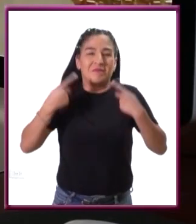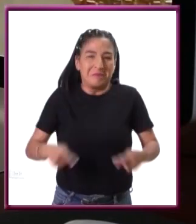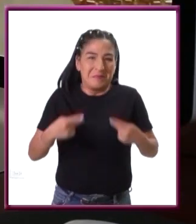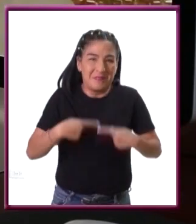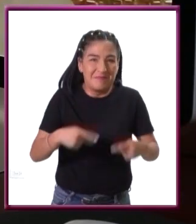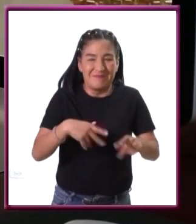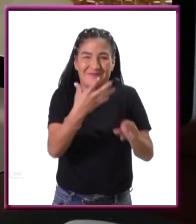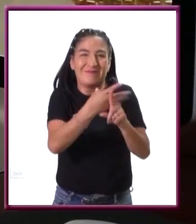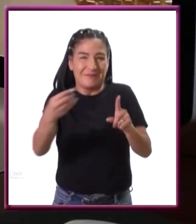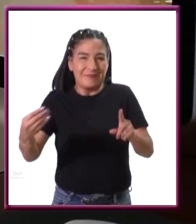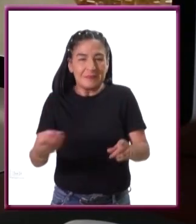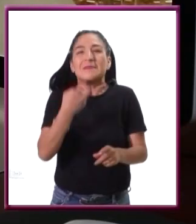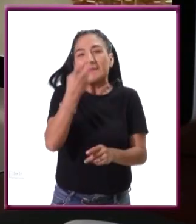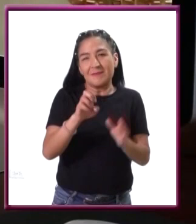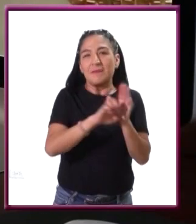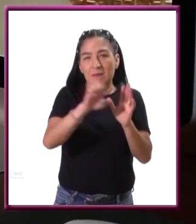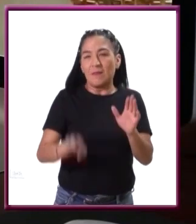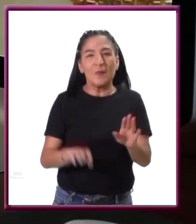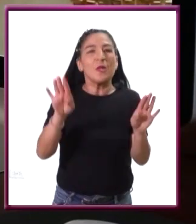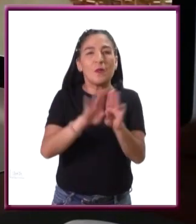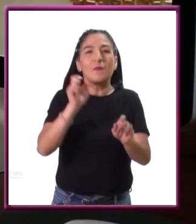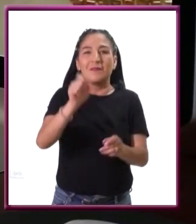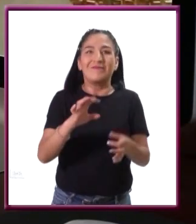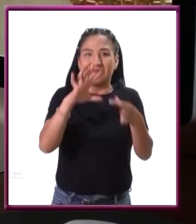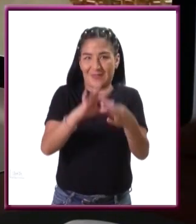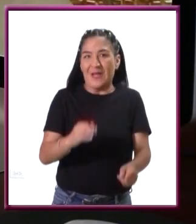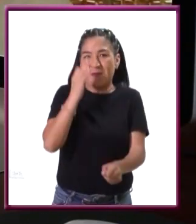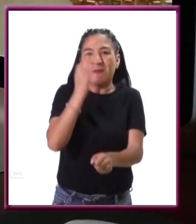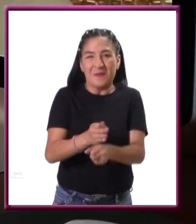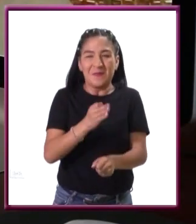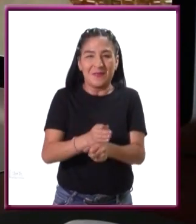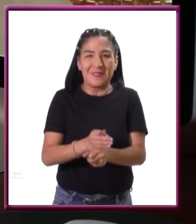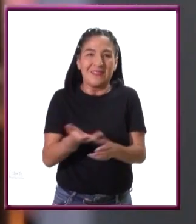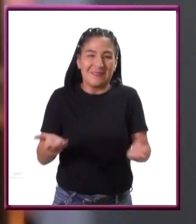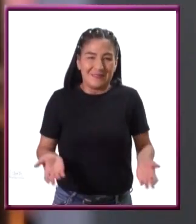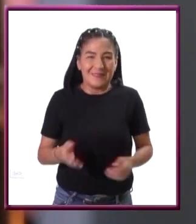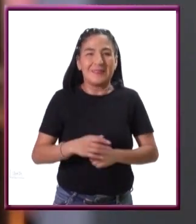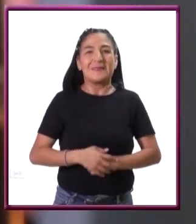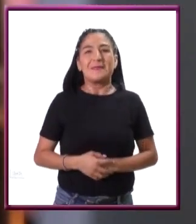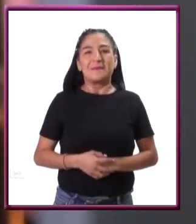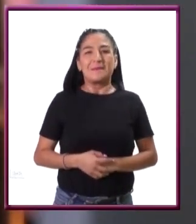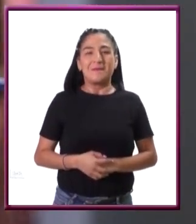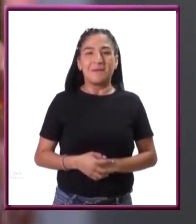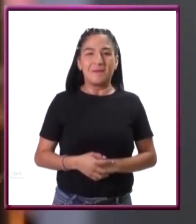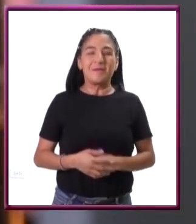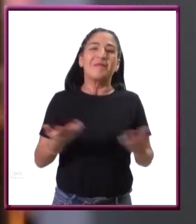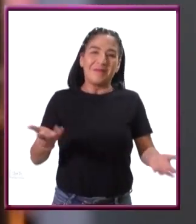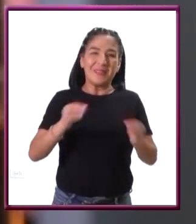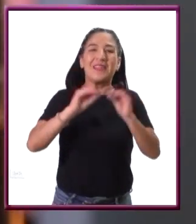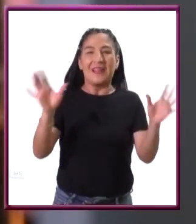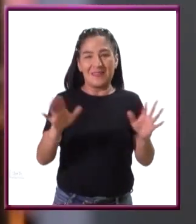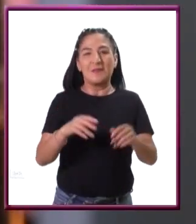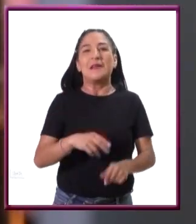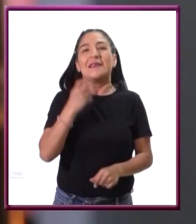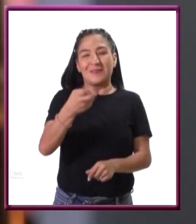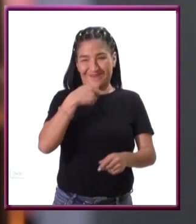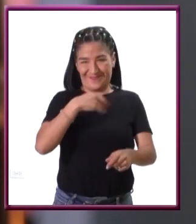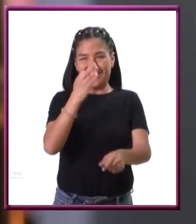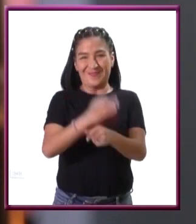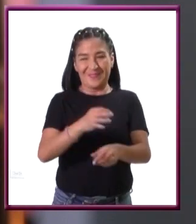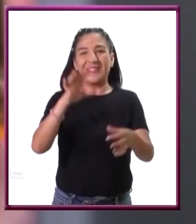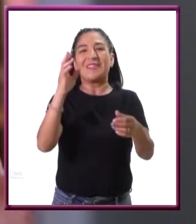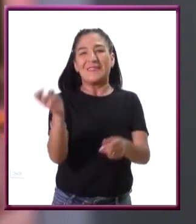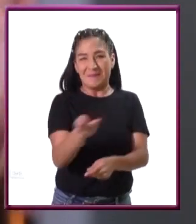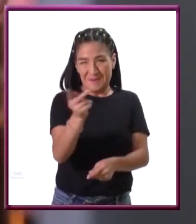creo que estamos teniendo el mejor ejemplo que se podría tener. Claro, y justo hacia ahí va enfocada mi última pregunta,